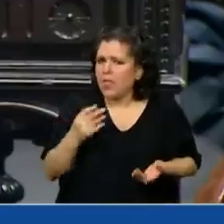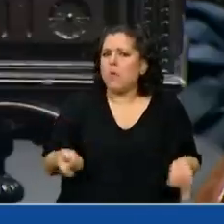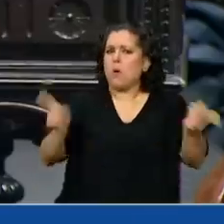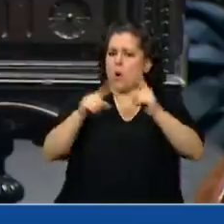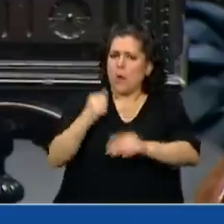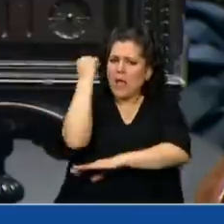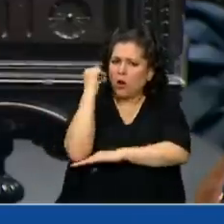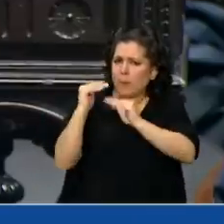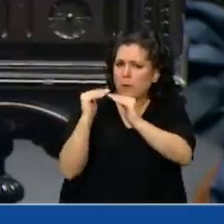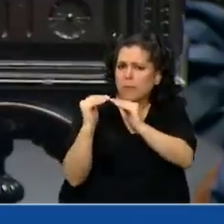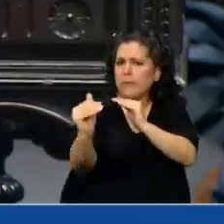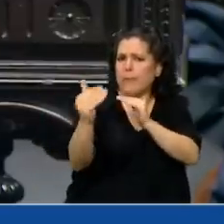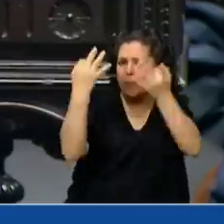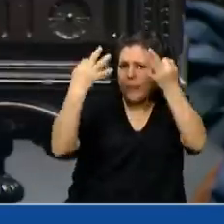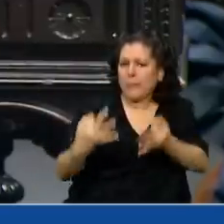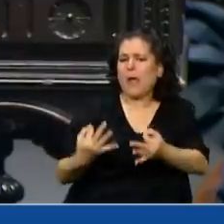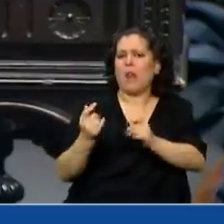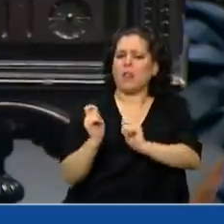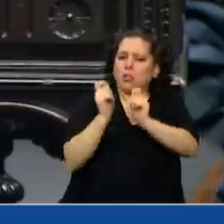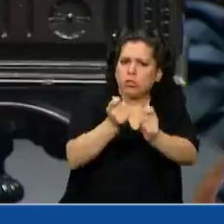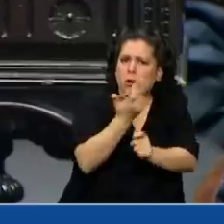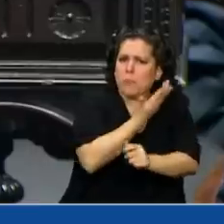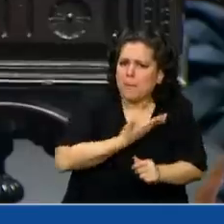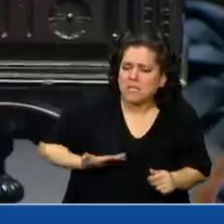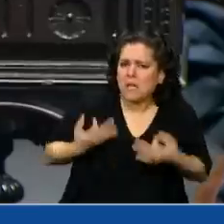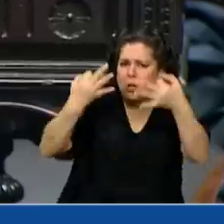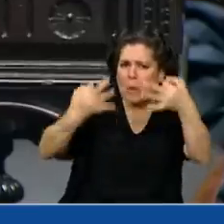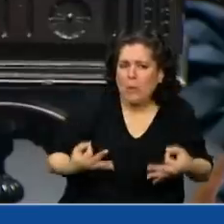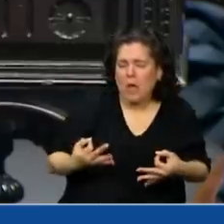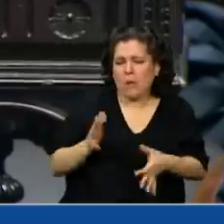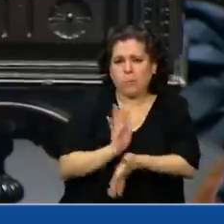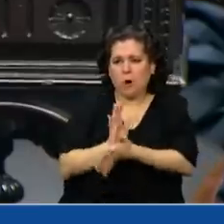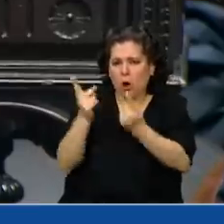economía, una buena transición, no hacer locura.